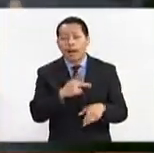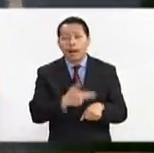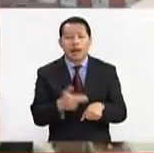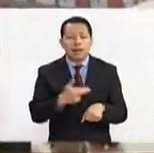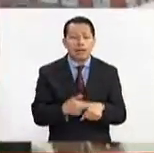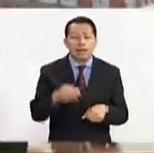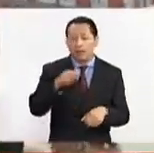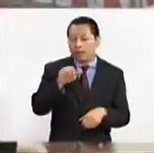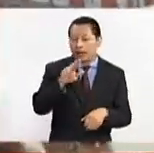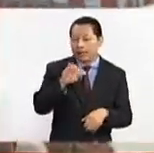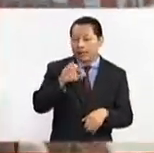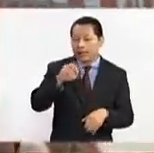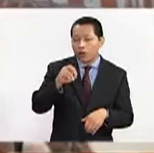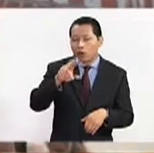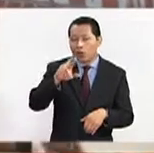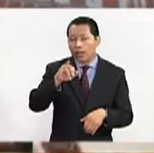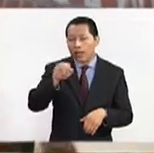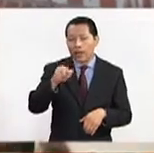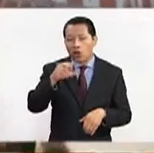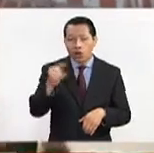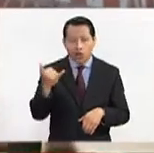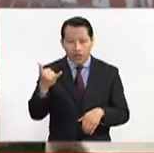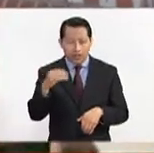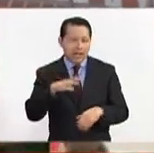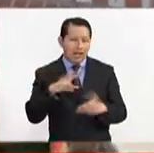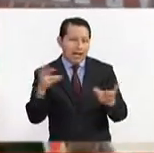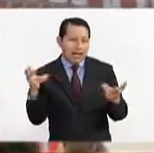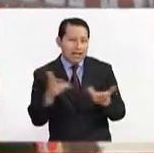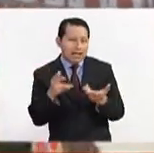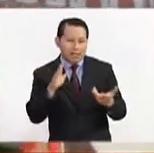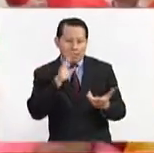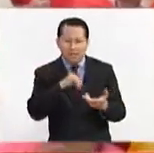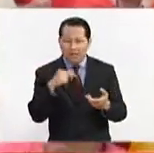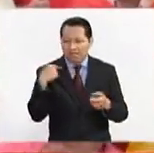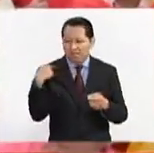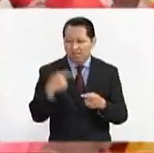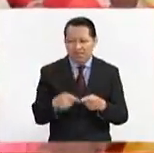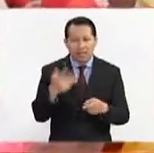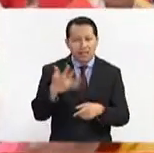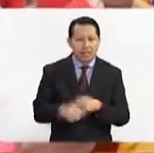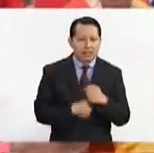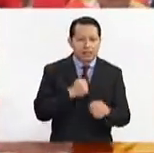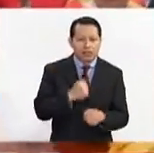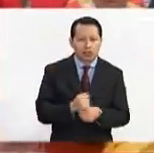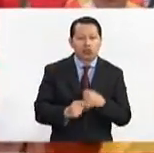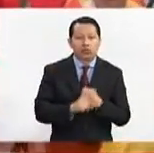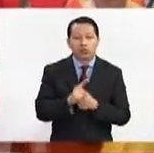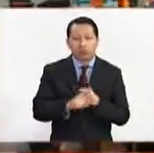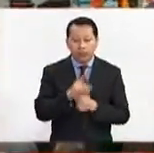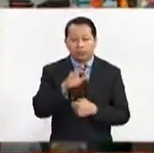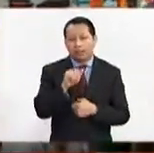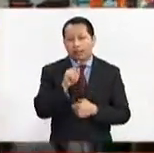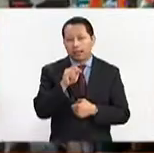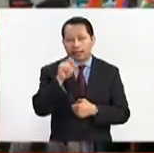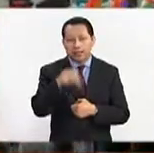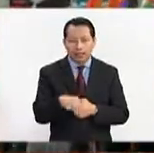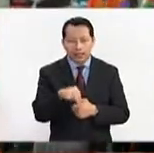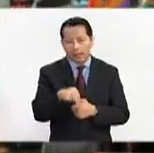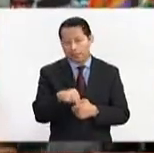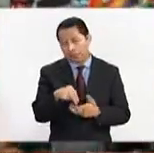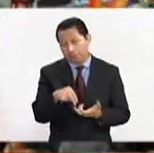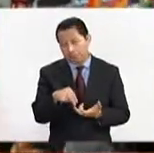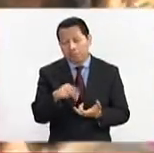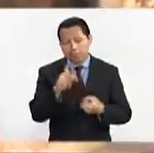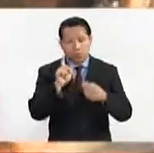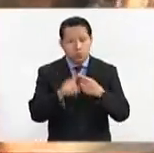Mariano Rajoy lleva haciendo desde sus tiempos en la oposición, y hablamos ya de más de 10 años del problema catalán. Pero subrayaría en primer